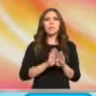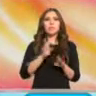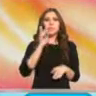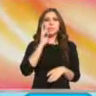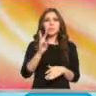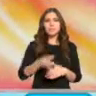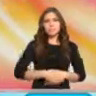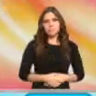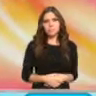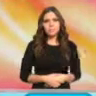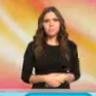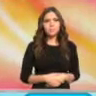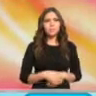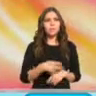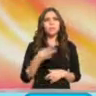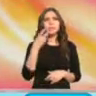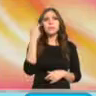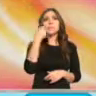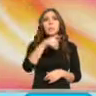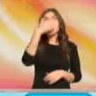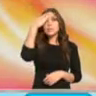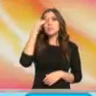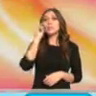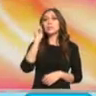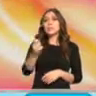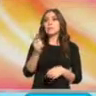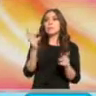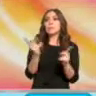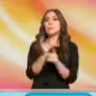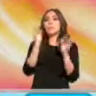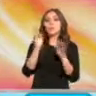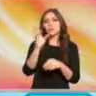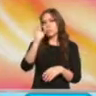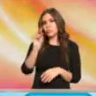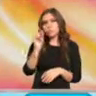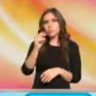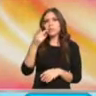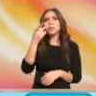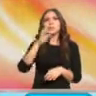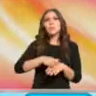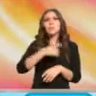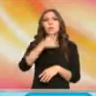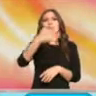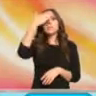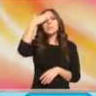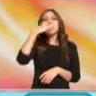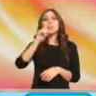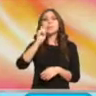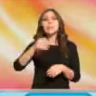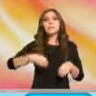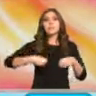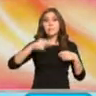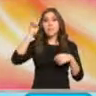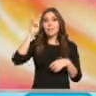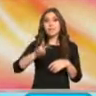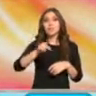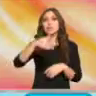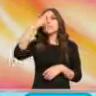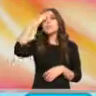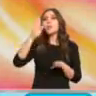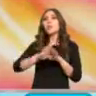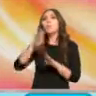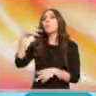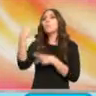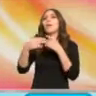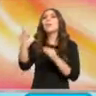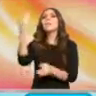predecible, ¿no? Es que no es tan predecible, porque además, como es un caso real, ya sabemos en qué va a acabar. Claro. Sí. Todo lo que importa es otra cosa. Pero estás hablando